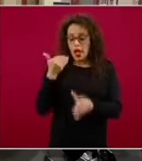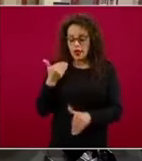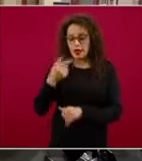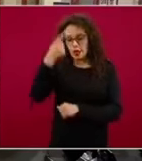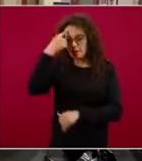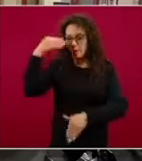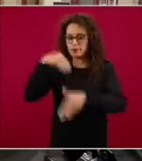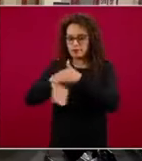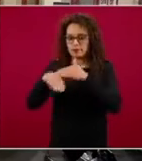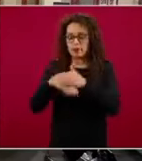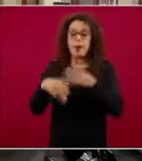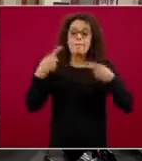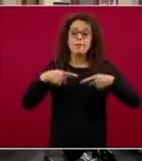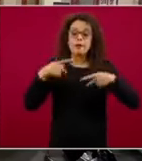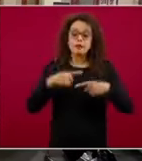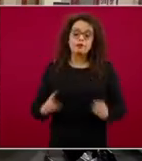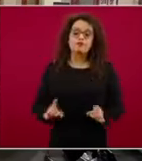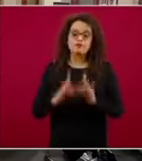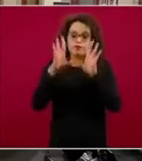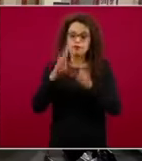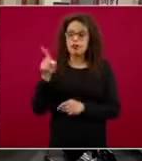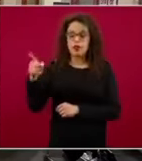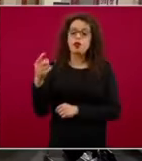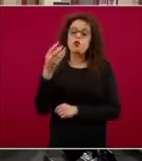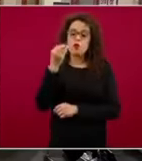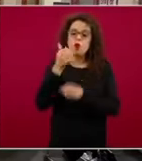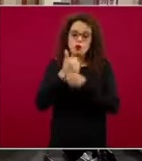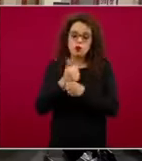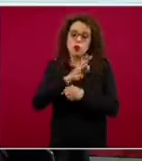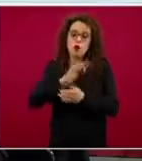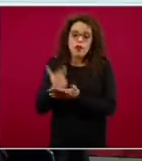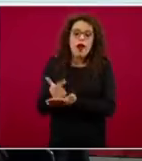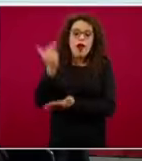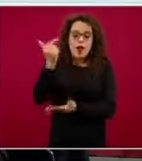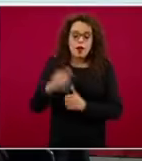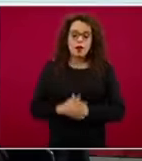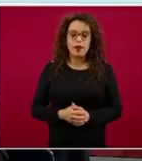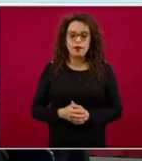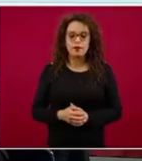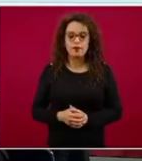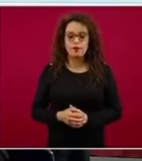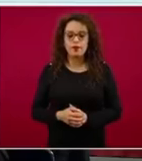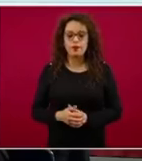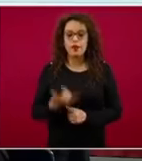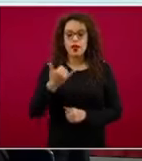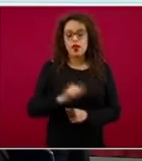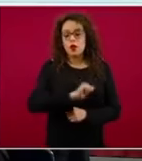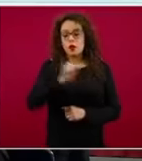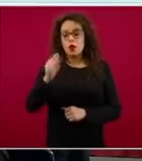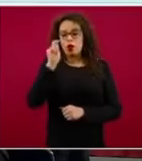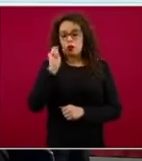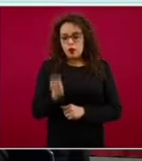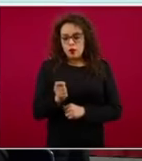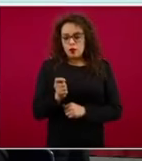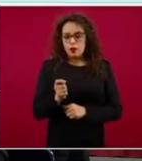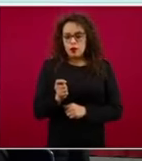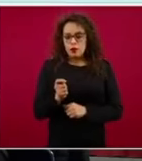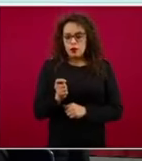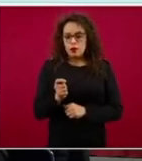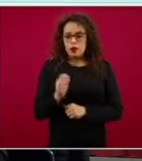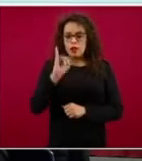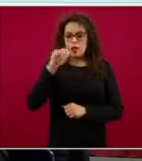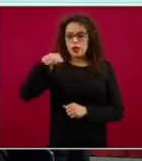para grupos de alto riesgo. La siguiente, por favor. Además de la organización y concentración de capacidades, también junto con